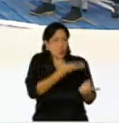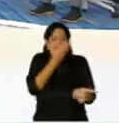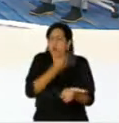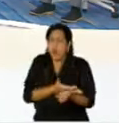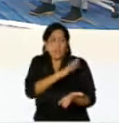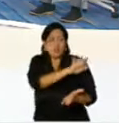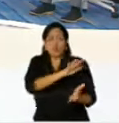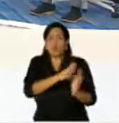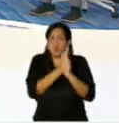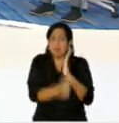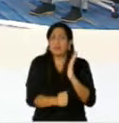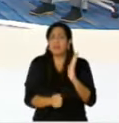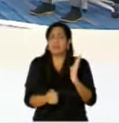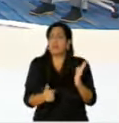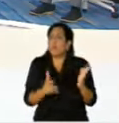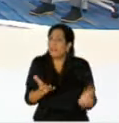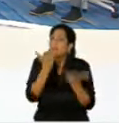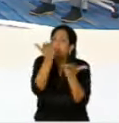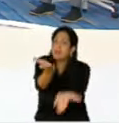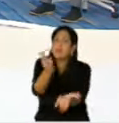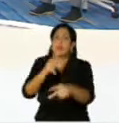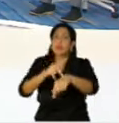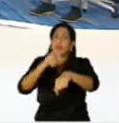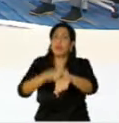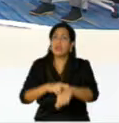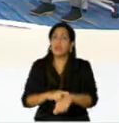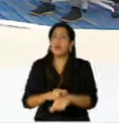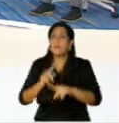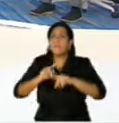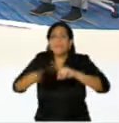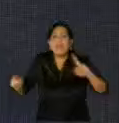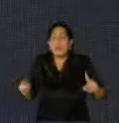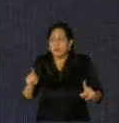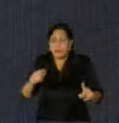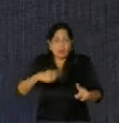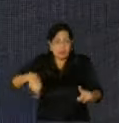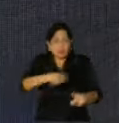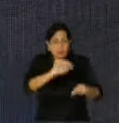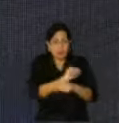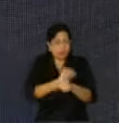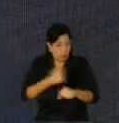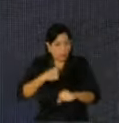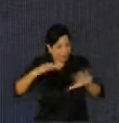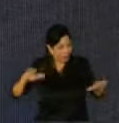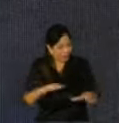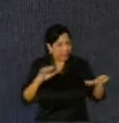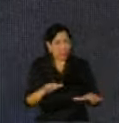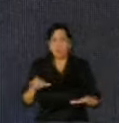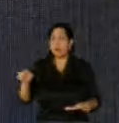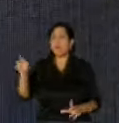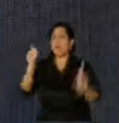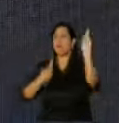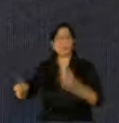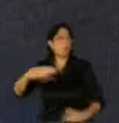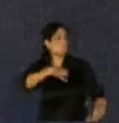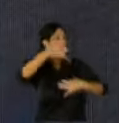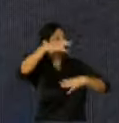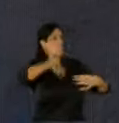su reputación para proveer beneficio a este país. Hay personas que están en esto porque creemos en lo que se está haciendo y la gente